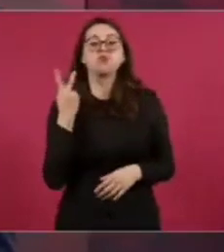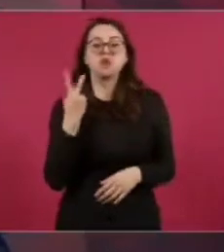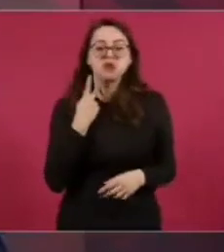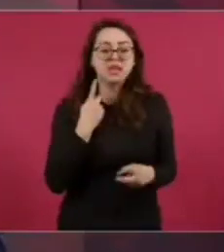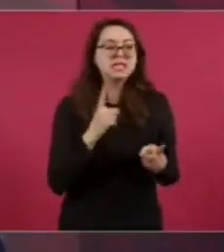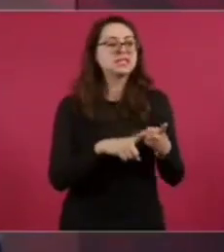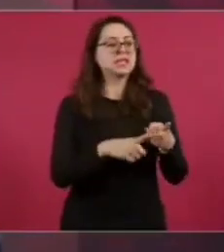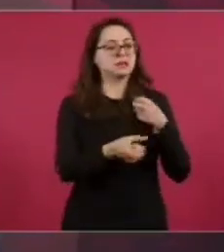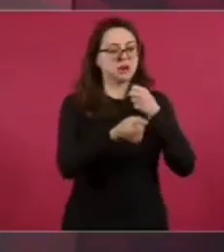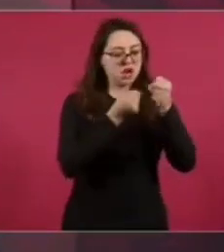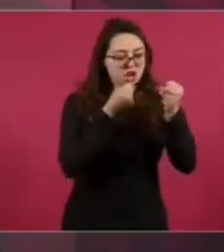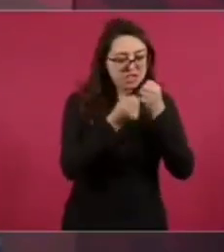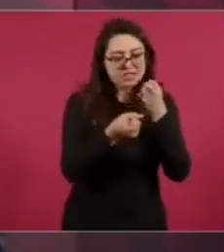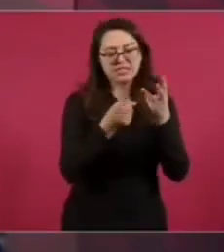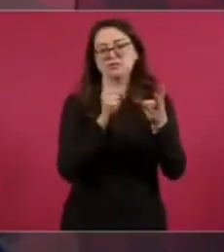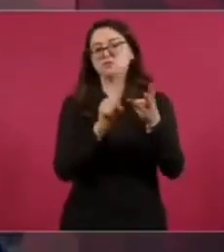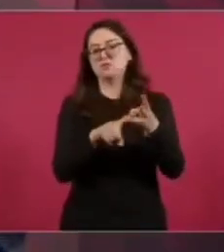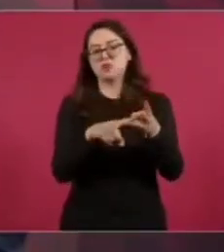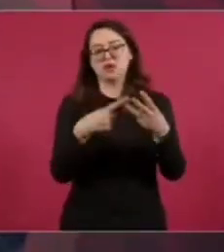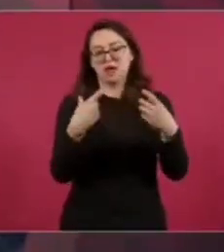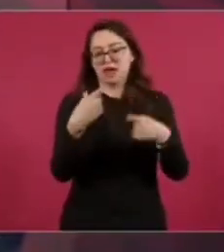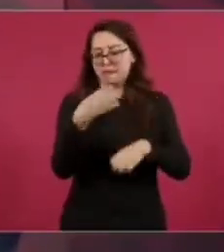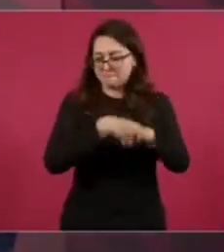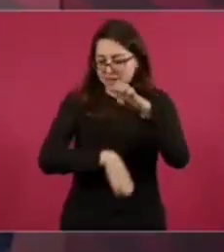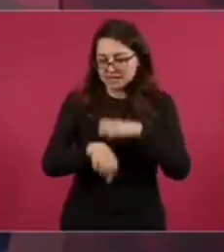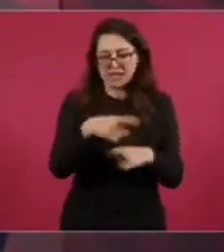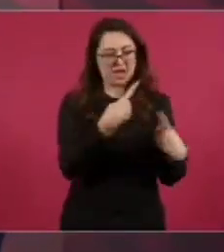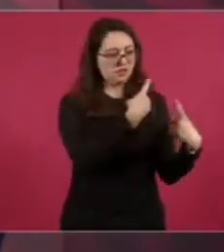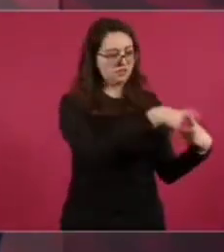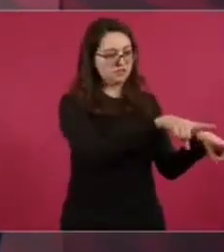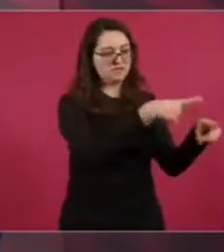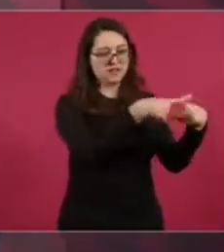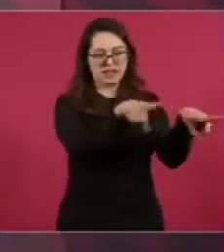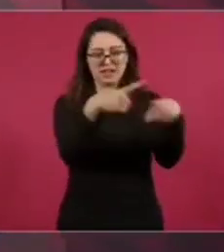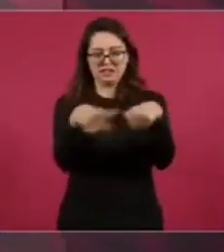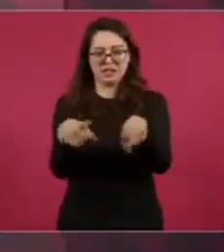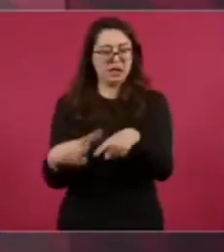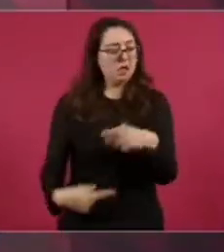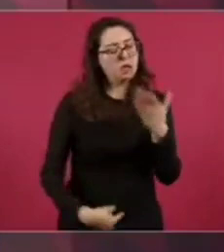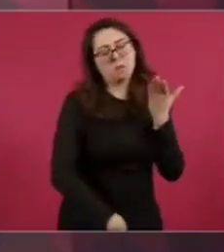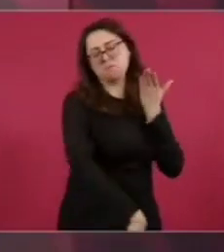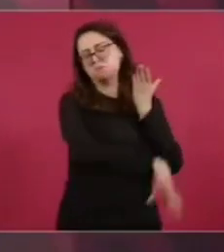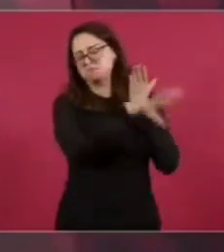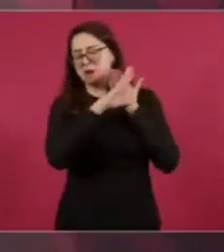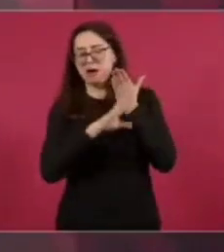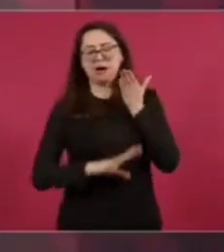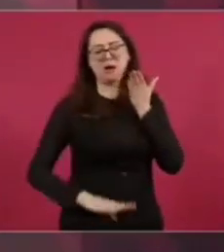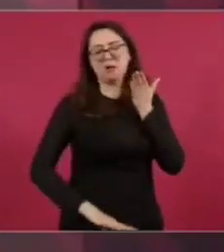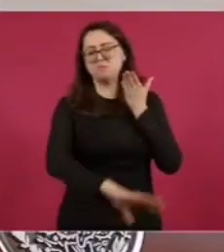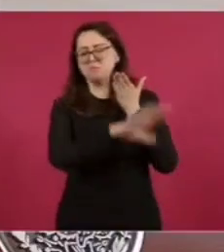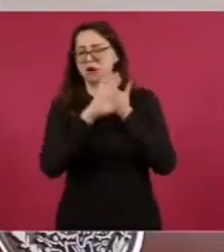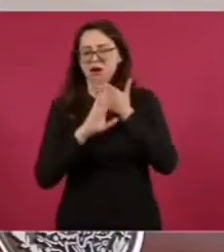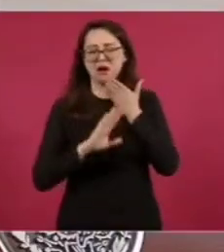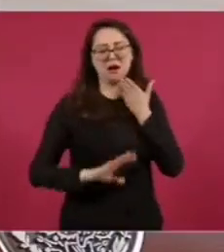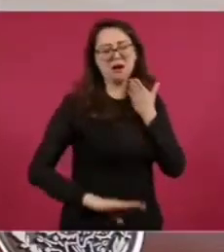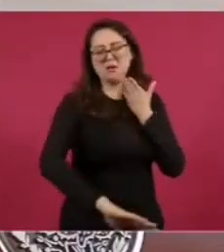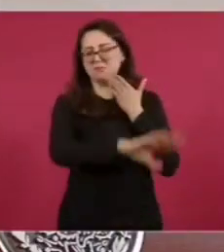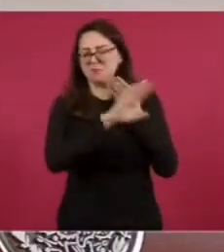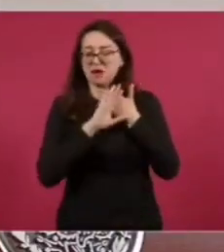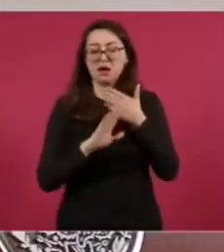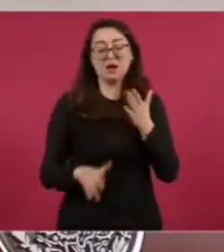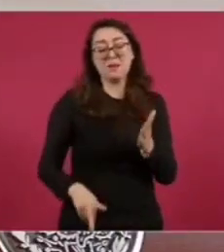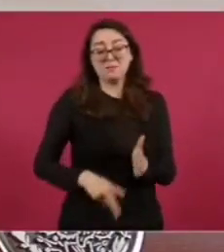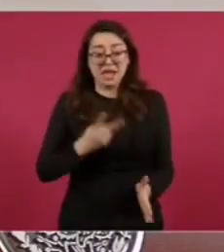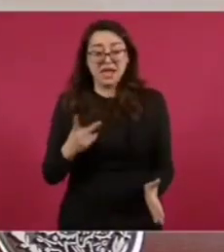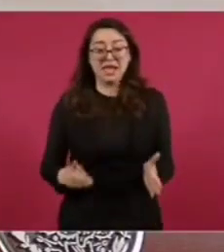incluidas campañas de desprestigio, de medios, no de información, de manipulación.